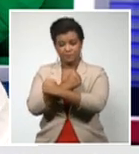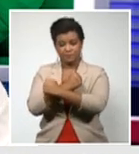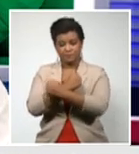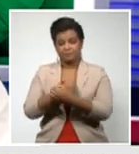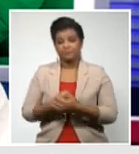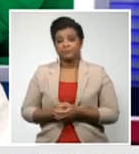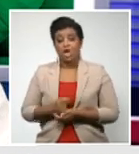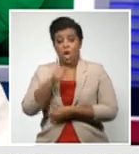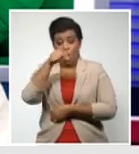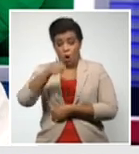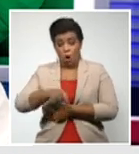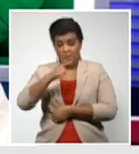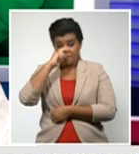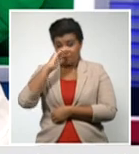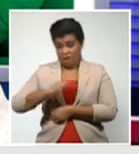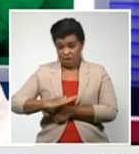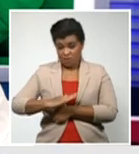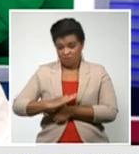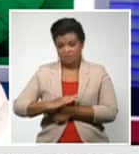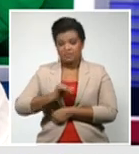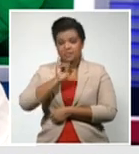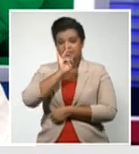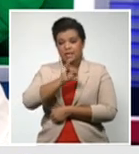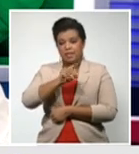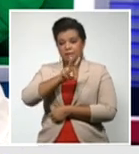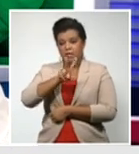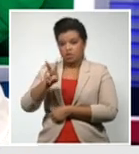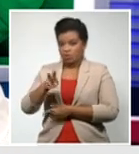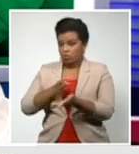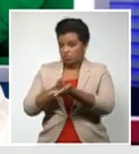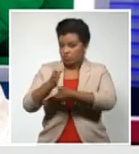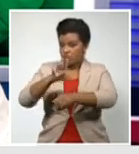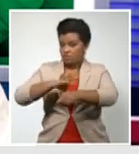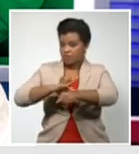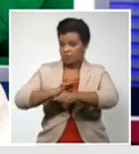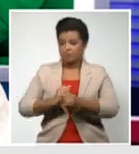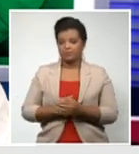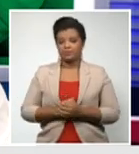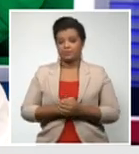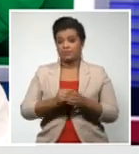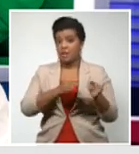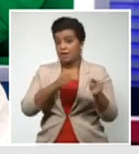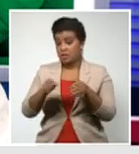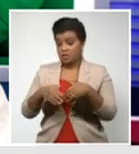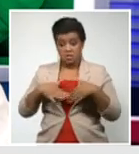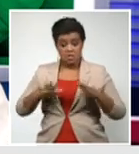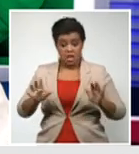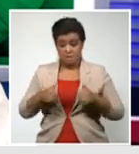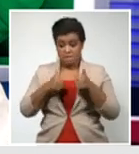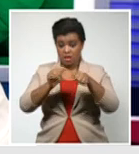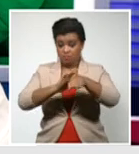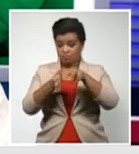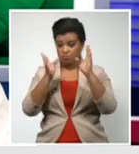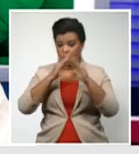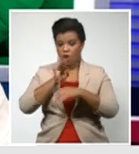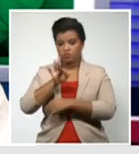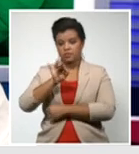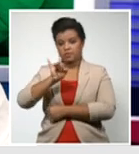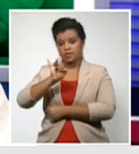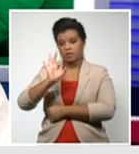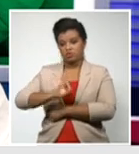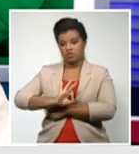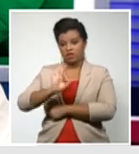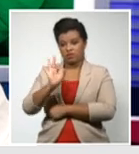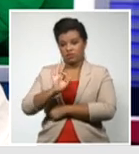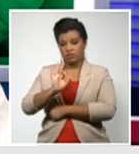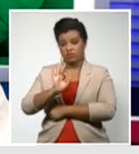en esta edad, 722, recuperados el 87%. Y se